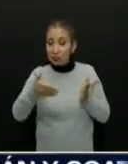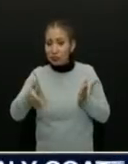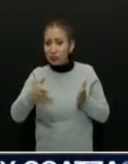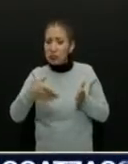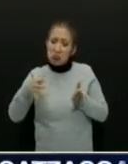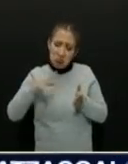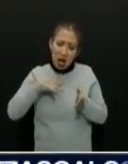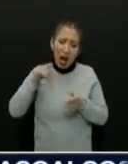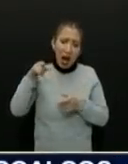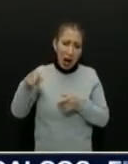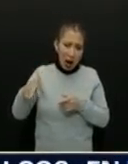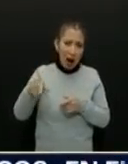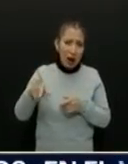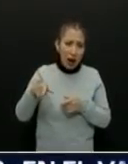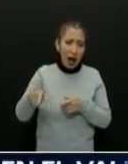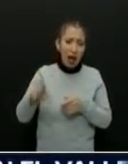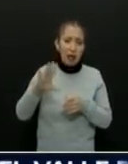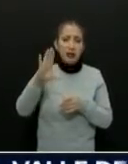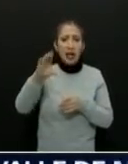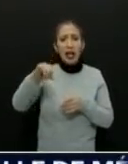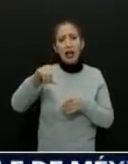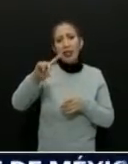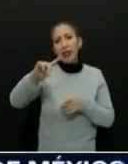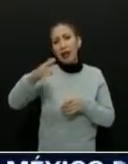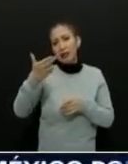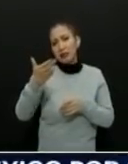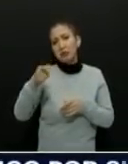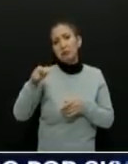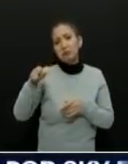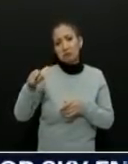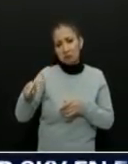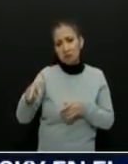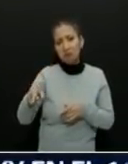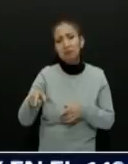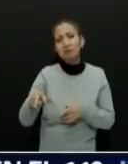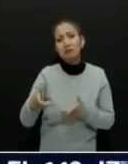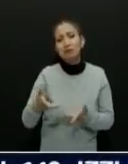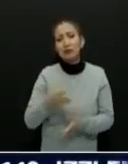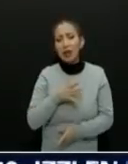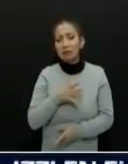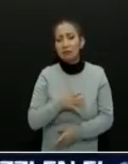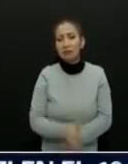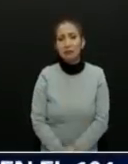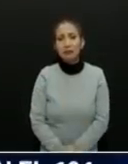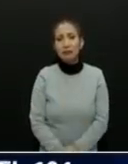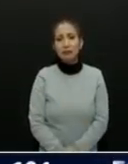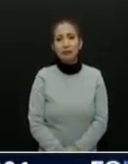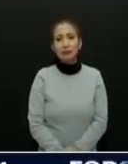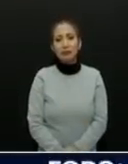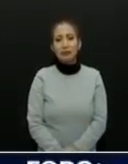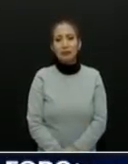existe la Comisión Nacional de los Derechos Humanos.